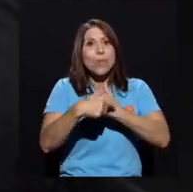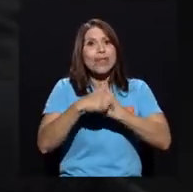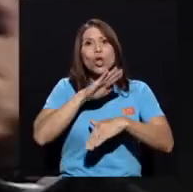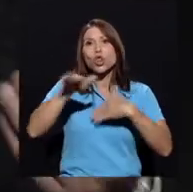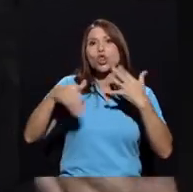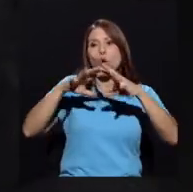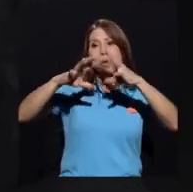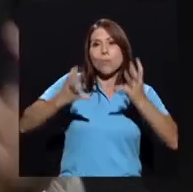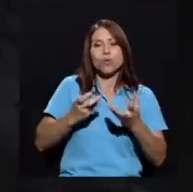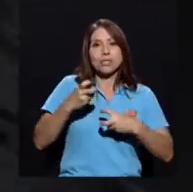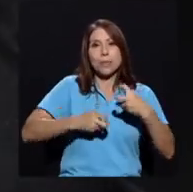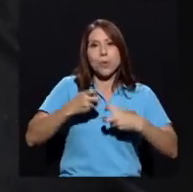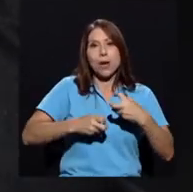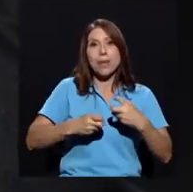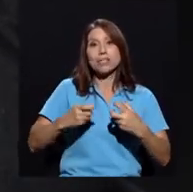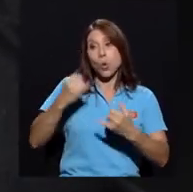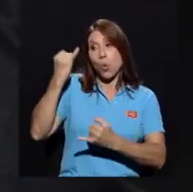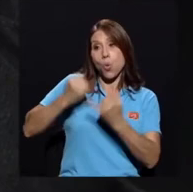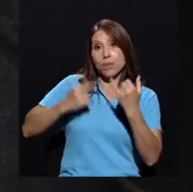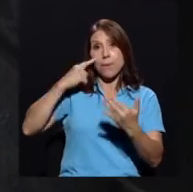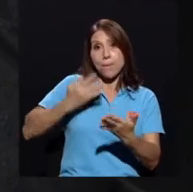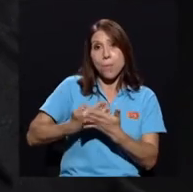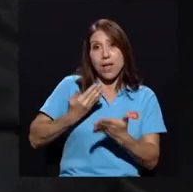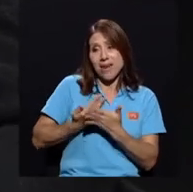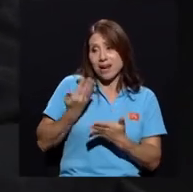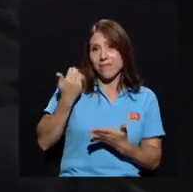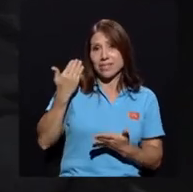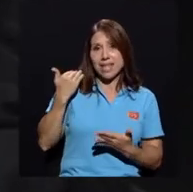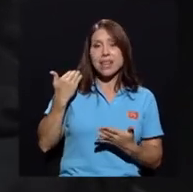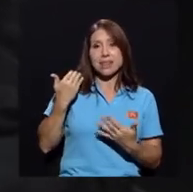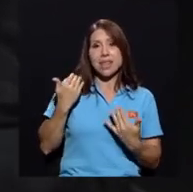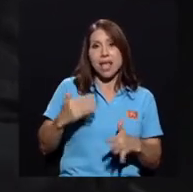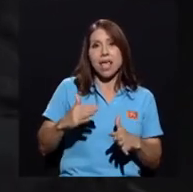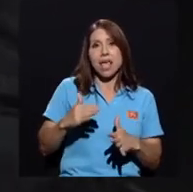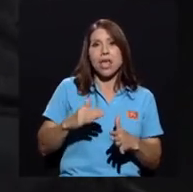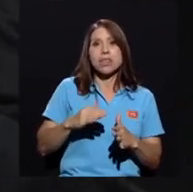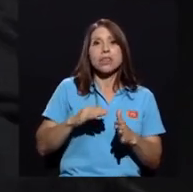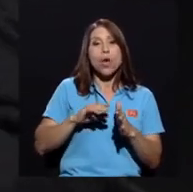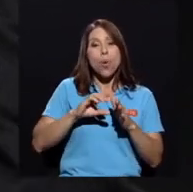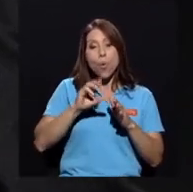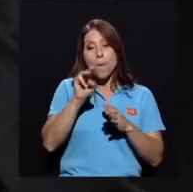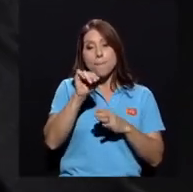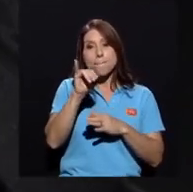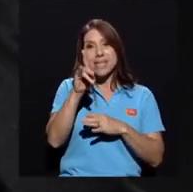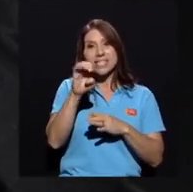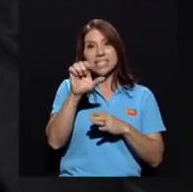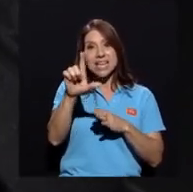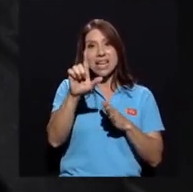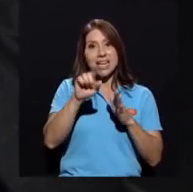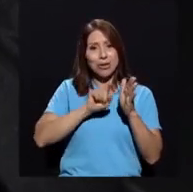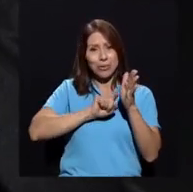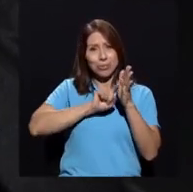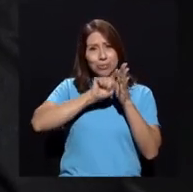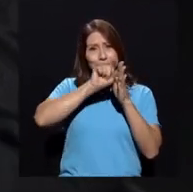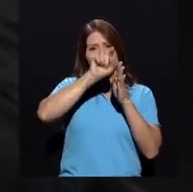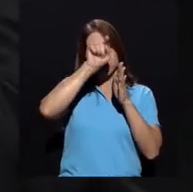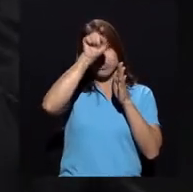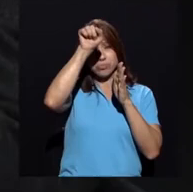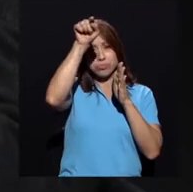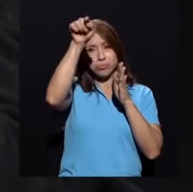prueba reciente, muy reciente, de un misil sobre Japón de 2.700 millas de